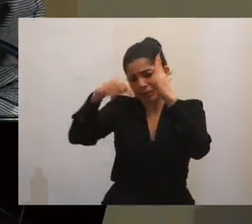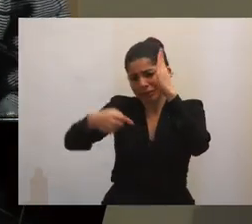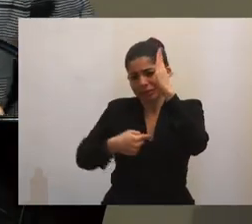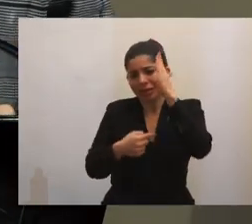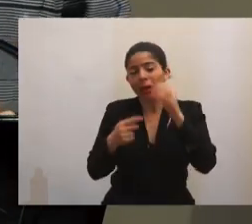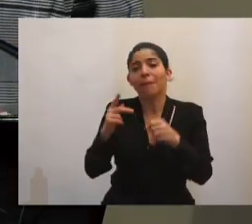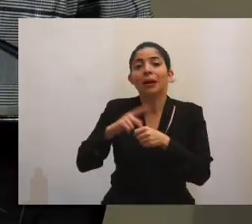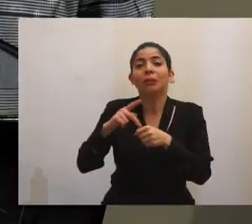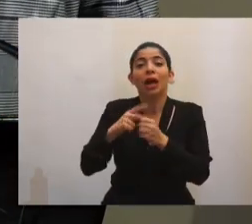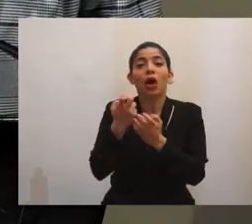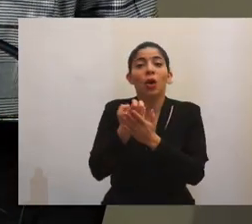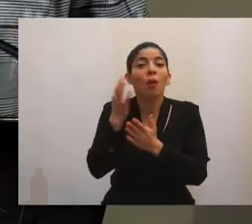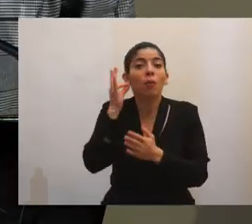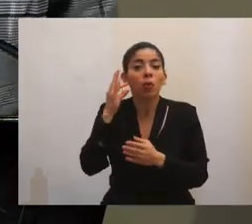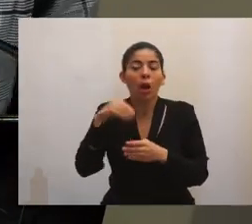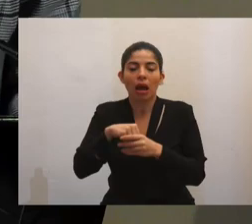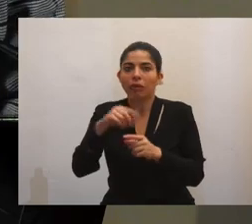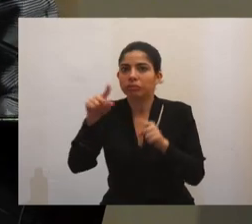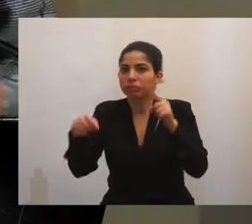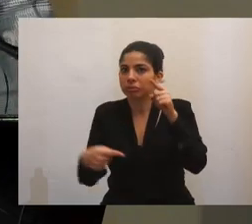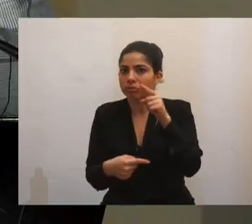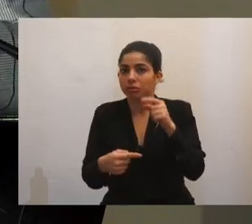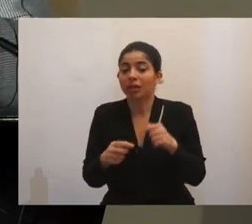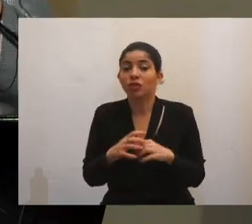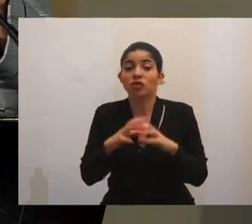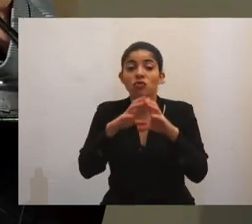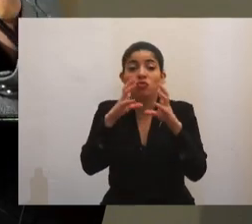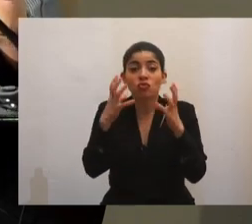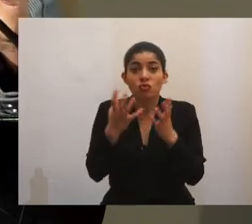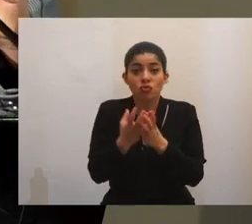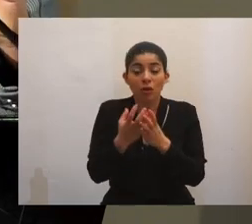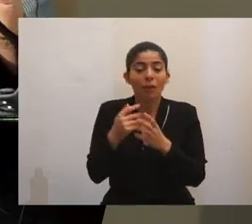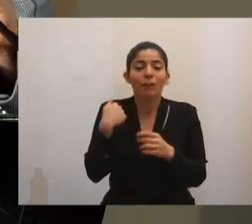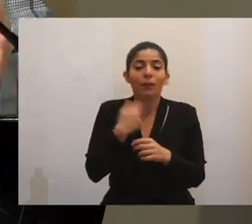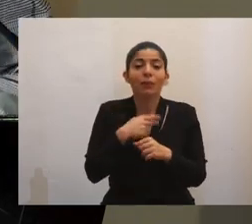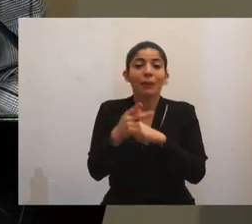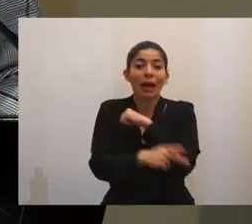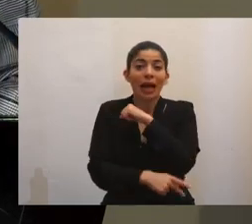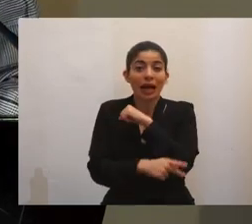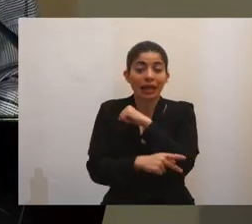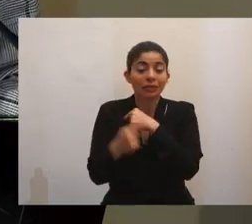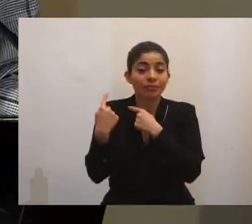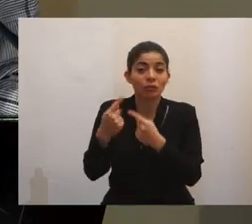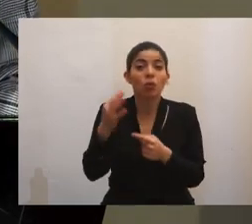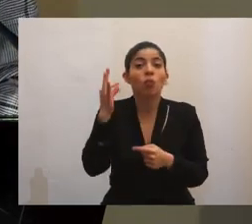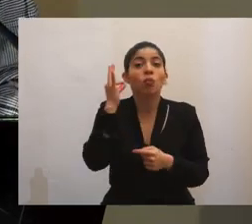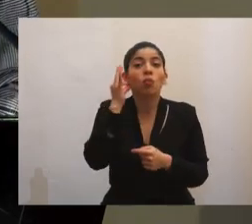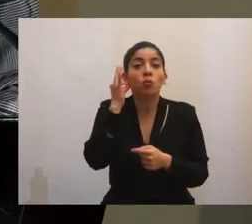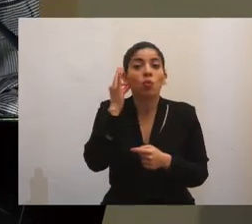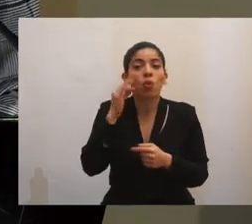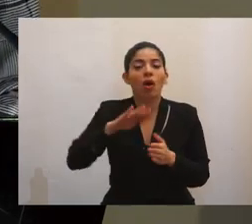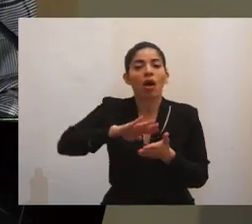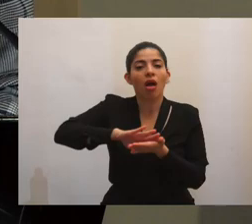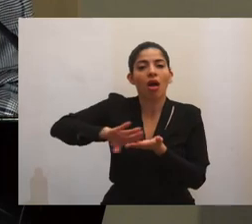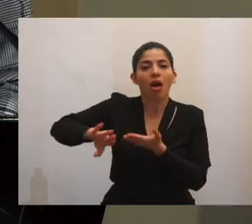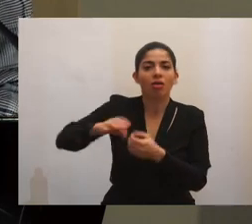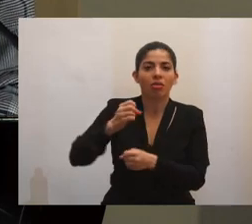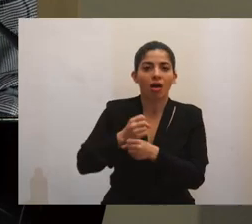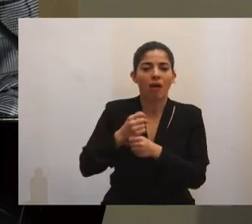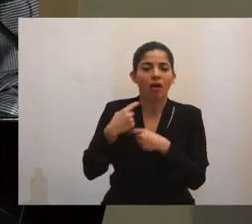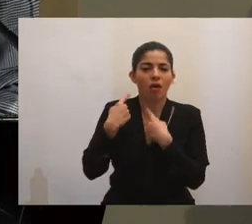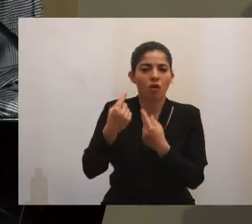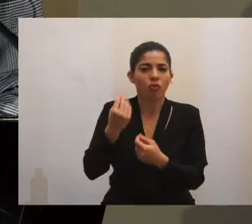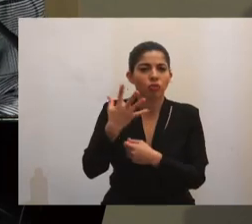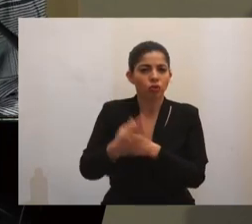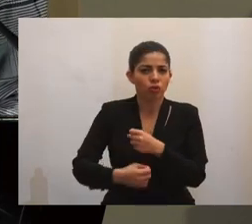Históricamente, dentro y fuera de nuestro país, el rol de las mujeres ha sido limitado a ciertas funciones, invisibilizado de muchas maneras.